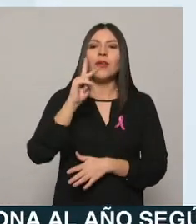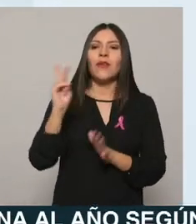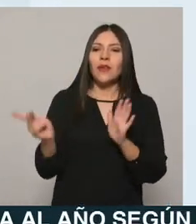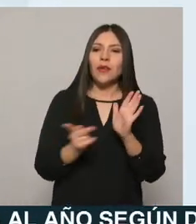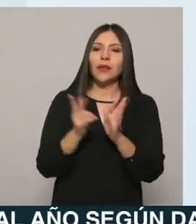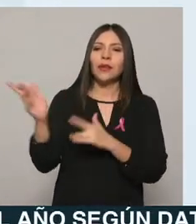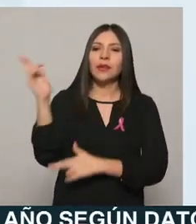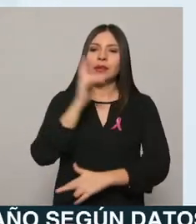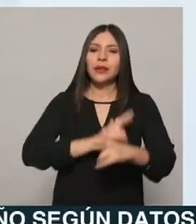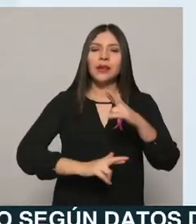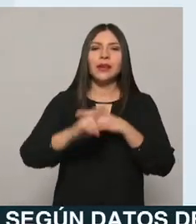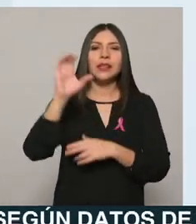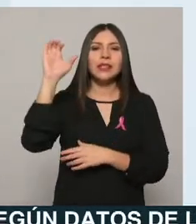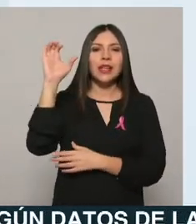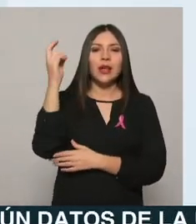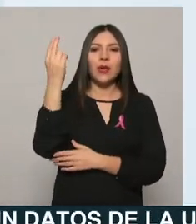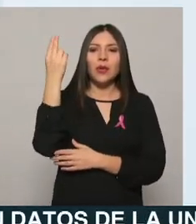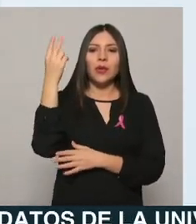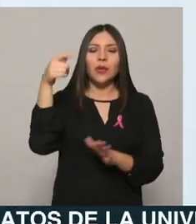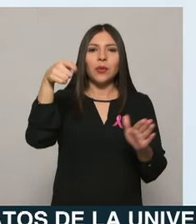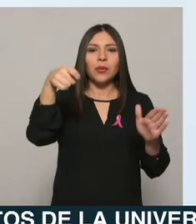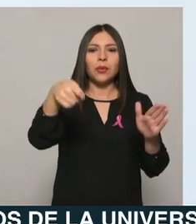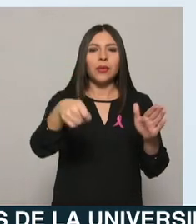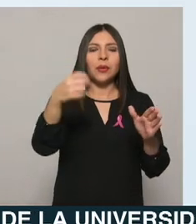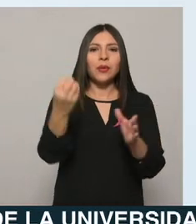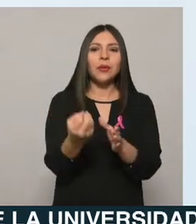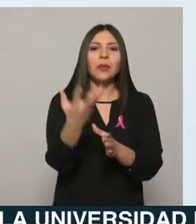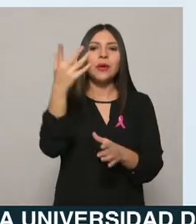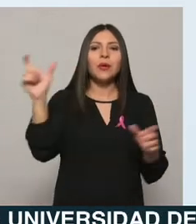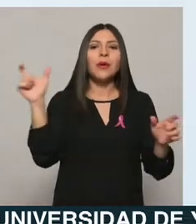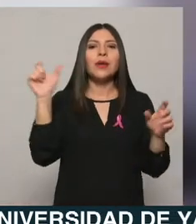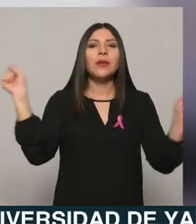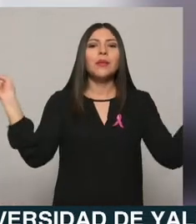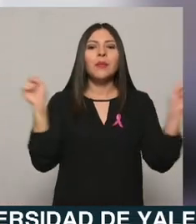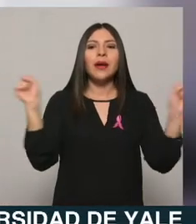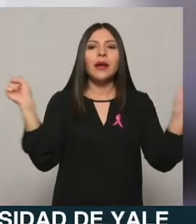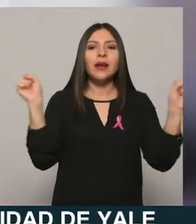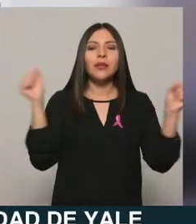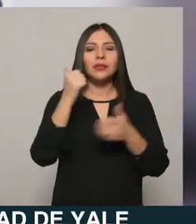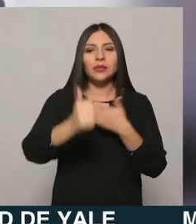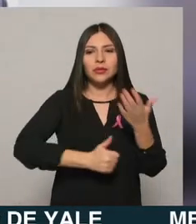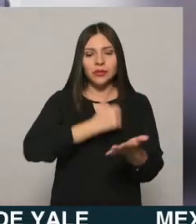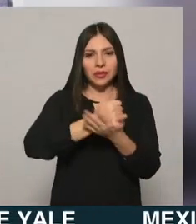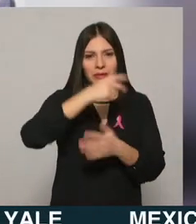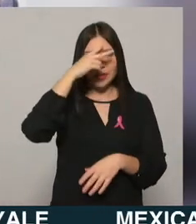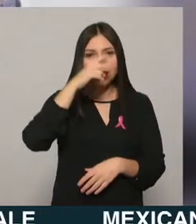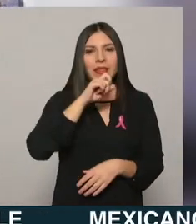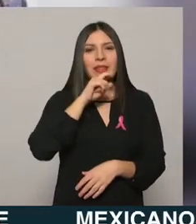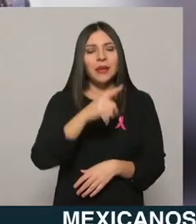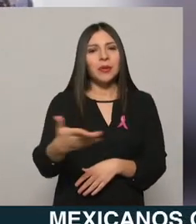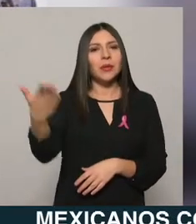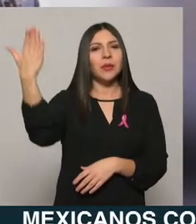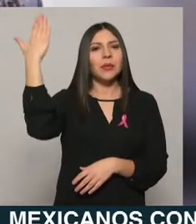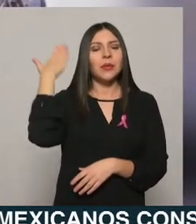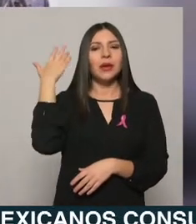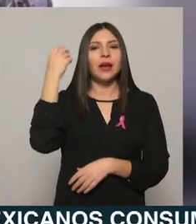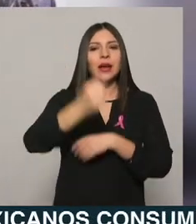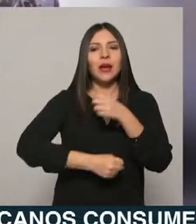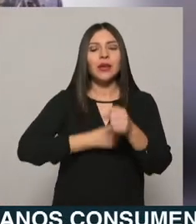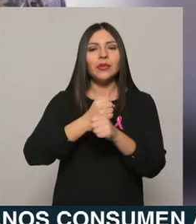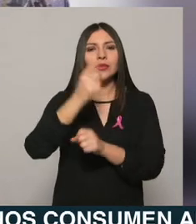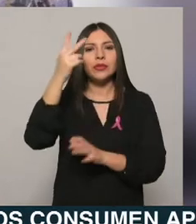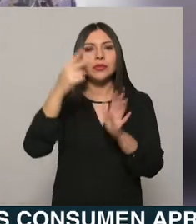Seúl para encender el pebetero en el maratón de la Ciudad de México, al igual que en el 2018, año de